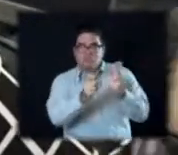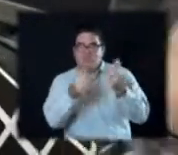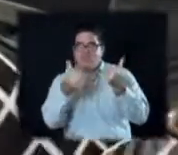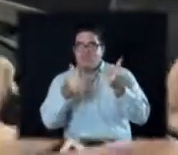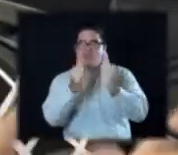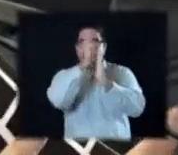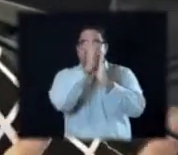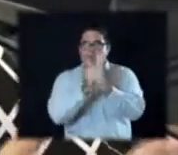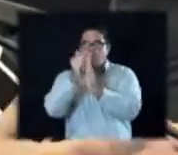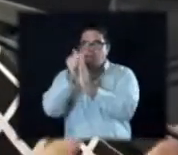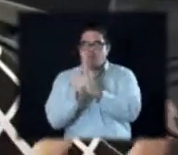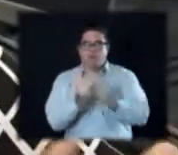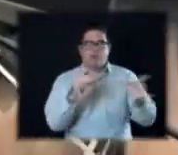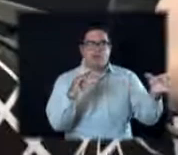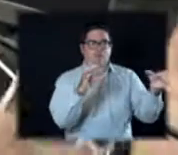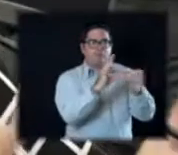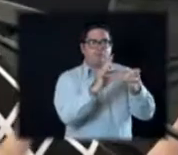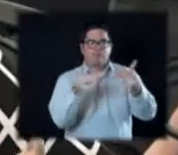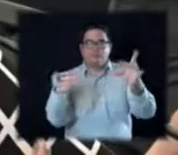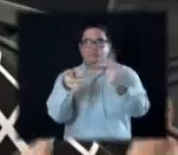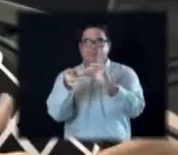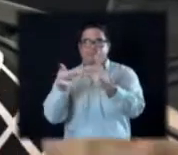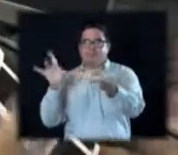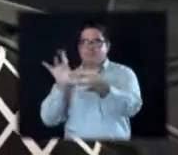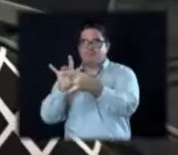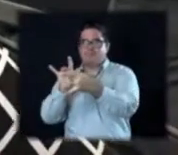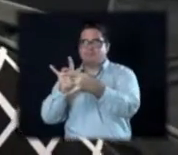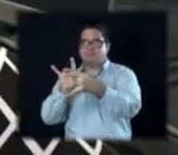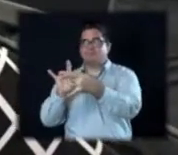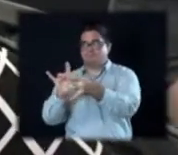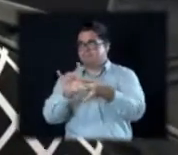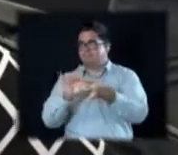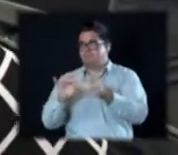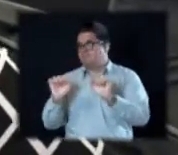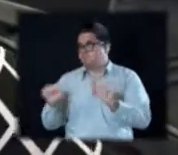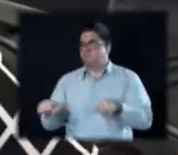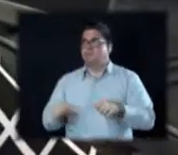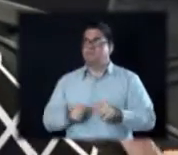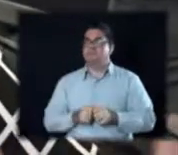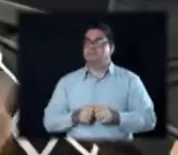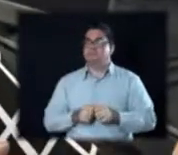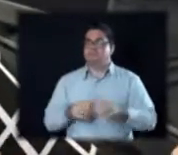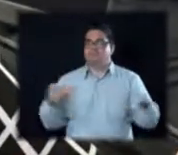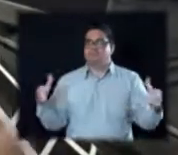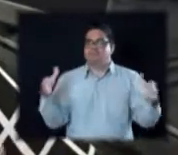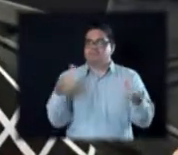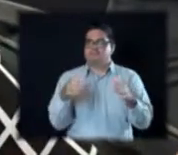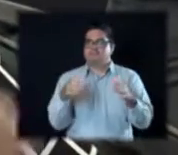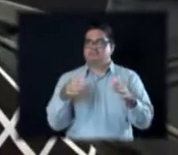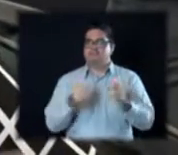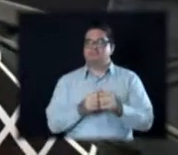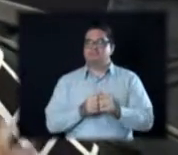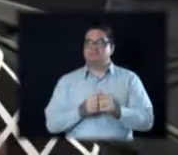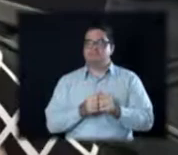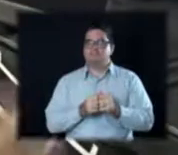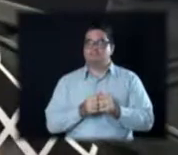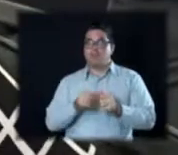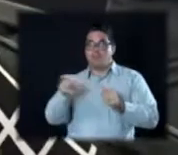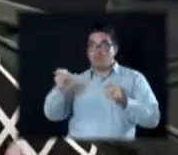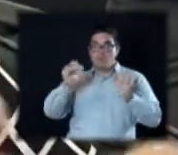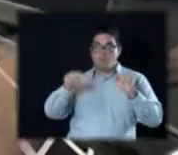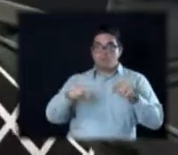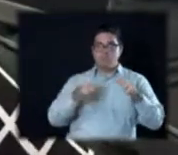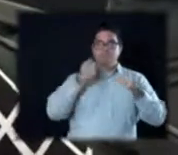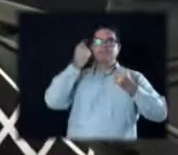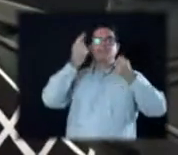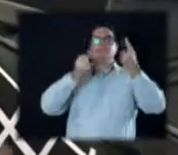recoger, unir las cuentas. No tiene que ser la misma cuenta, el mismo banco. Hay la posibilidad de que las mecánicas están ahí. Así que pueden